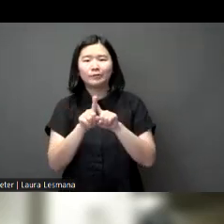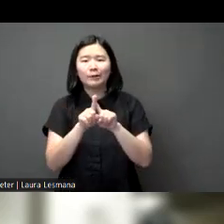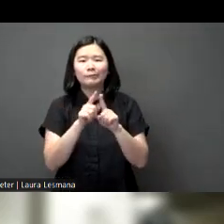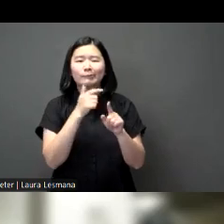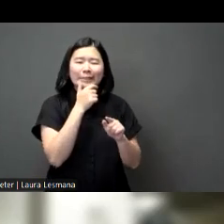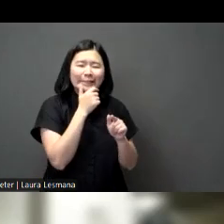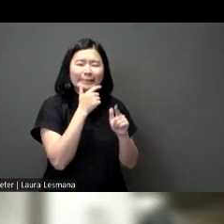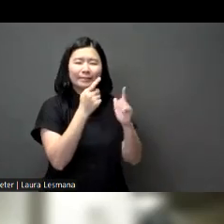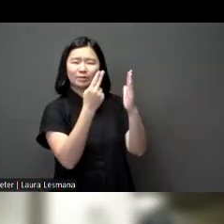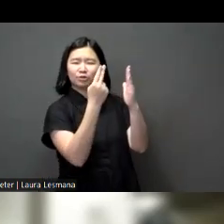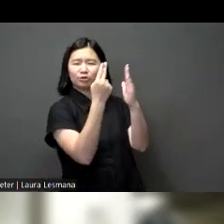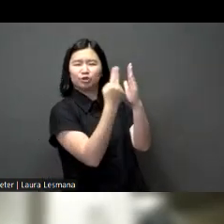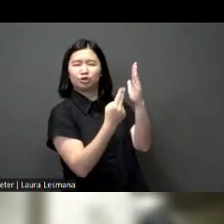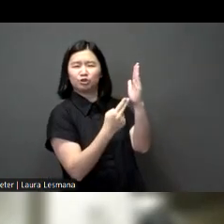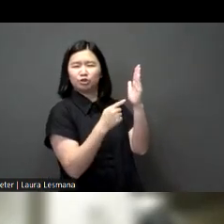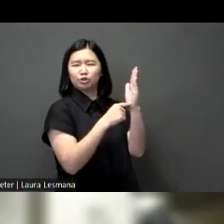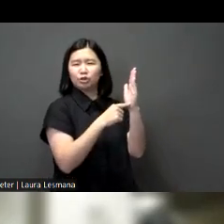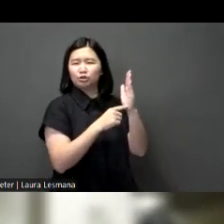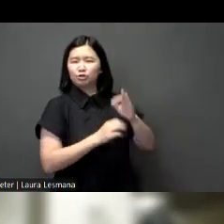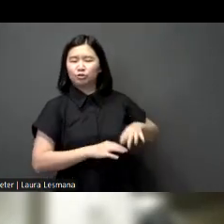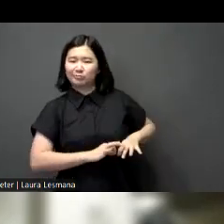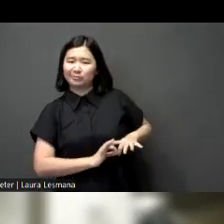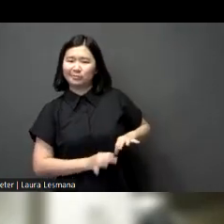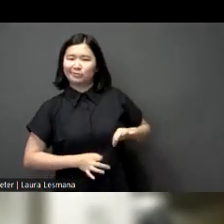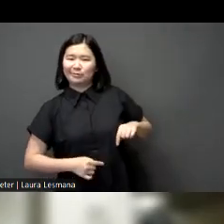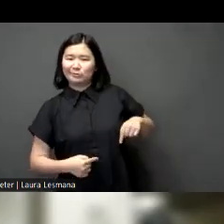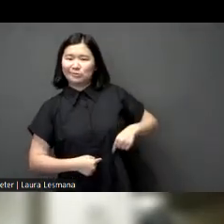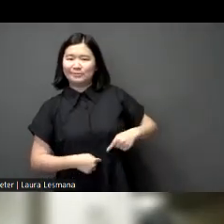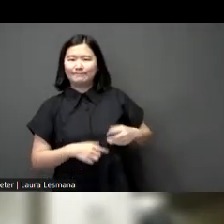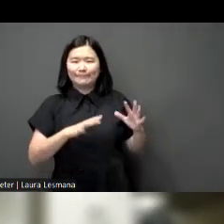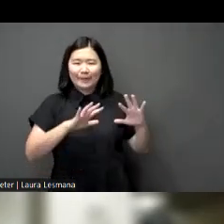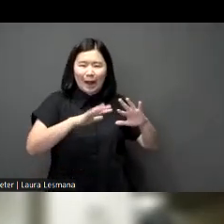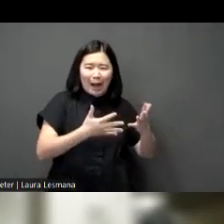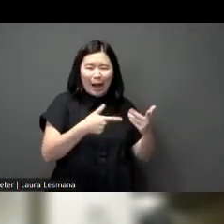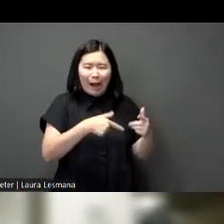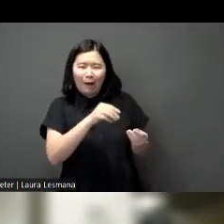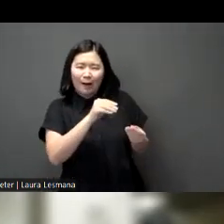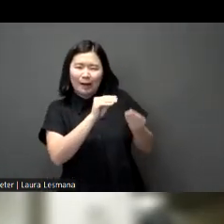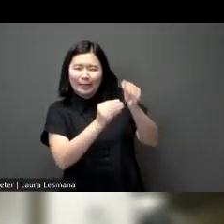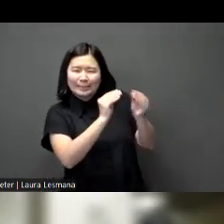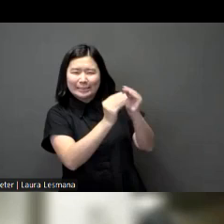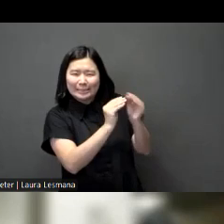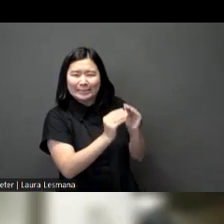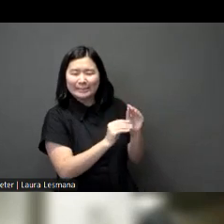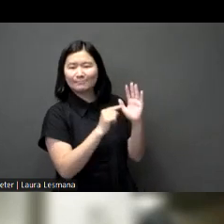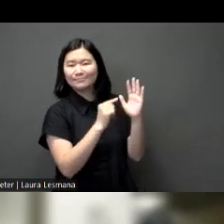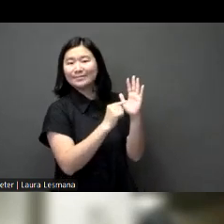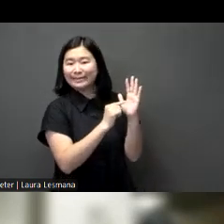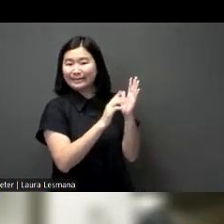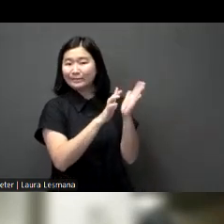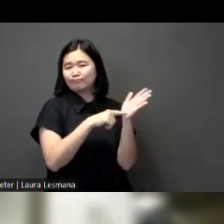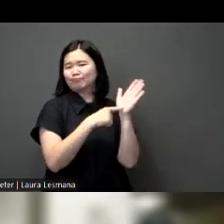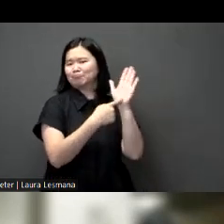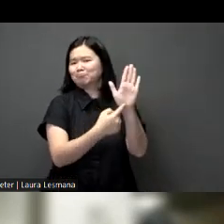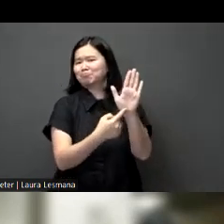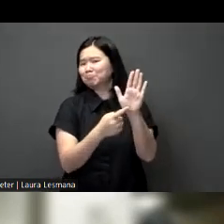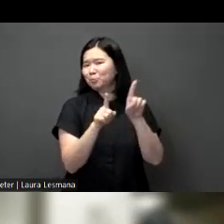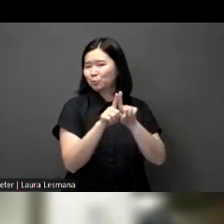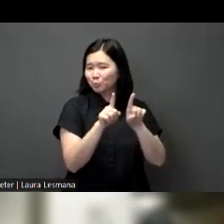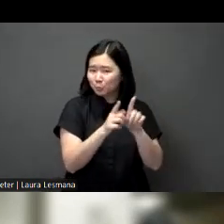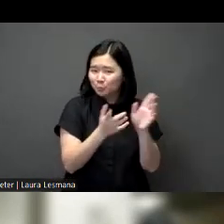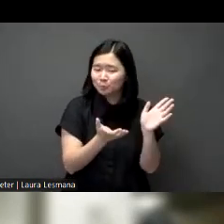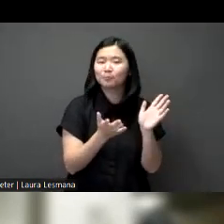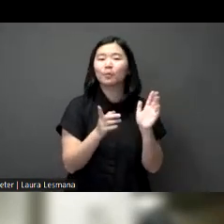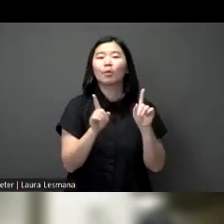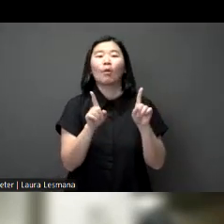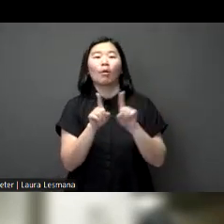nos mostraba la doctora Solar. Entonces hoy les quiero mostrar cómo nos conformamos finalmente, porque iniciamos un trabajo entre un nodo